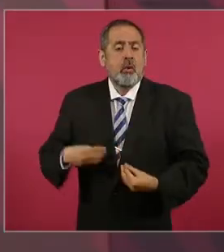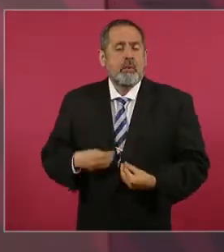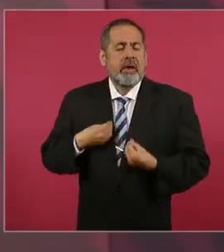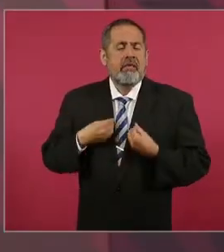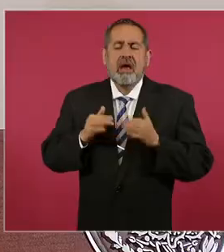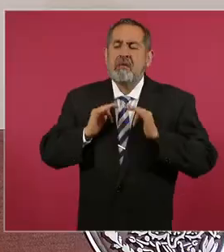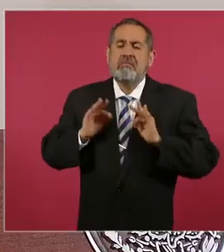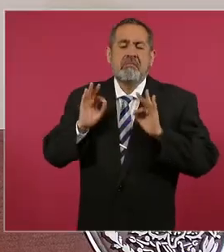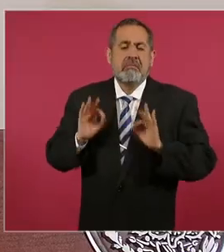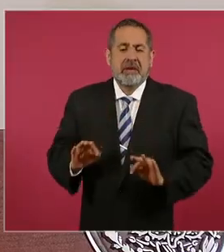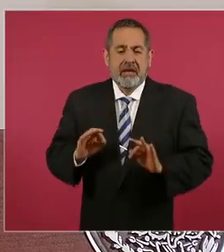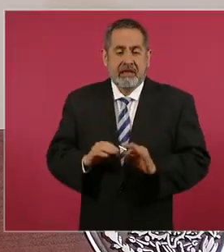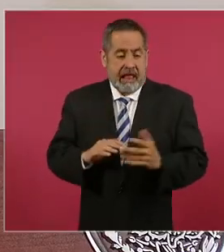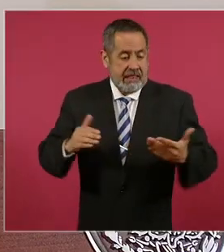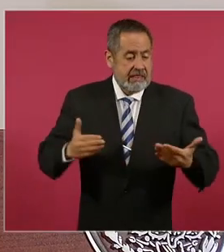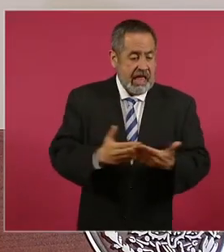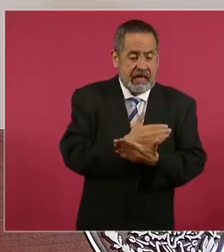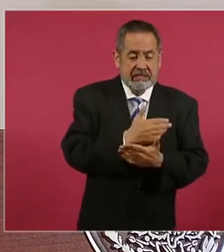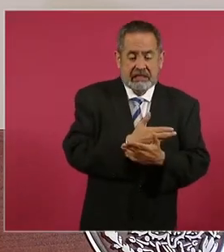desde la cuna hasta la tumba.